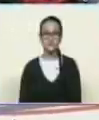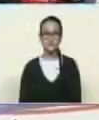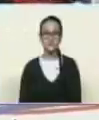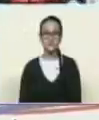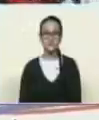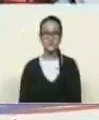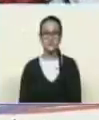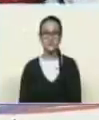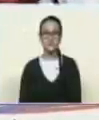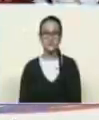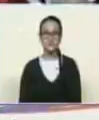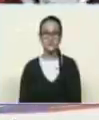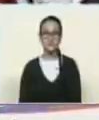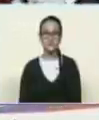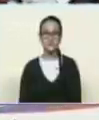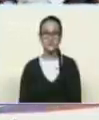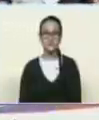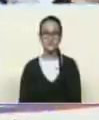Yo quiero compartir